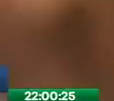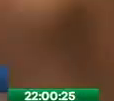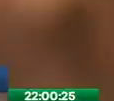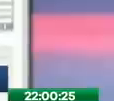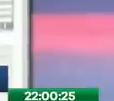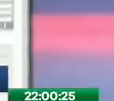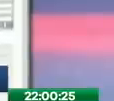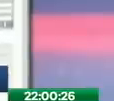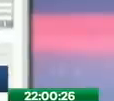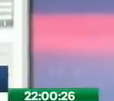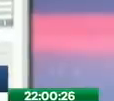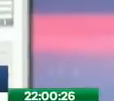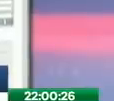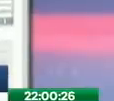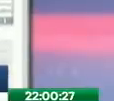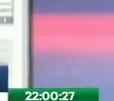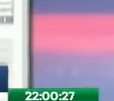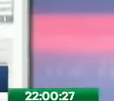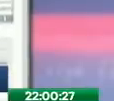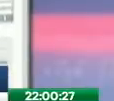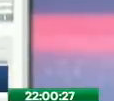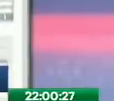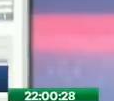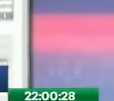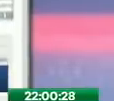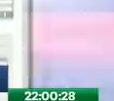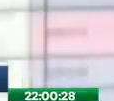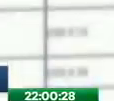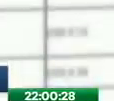fraude procesal y peculado despertó del coma inducido.